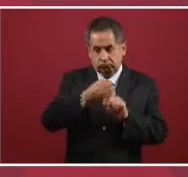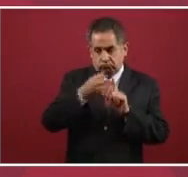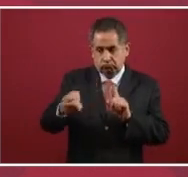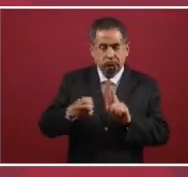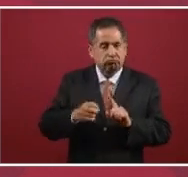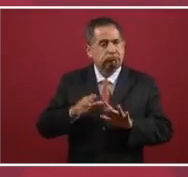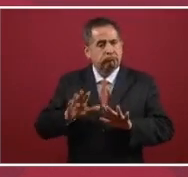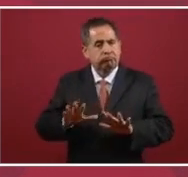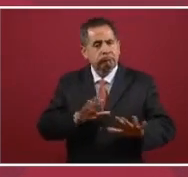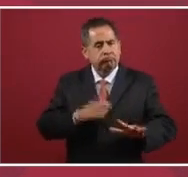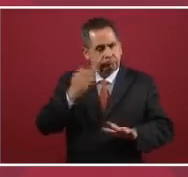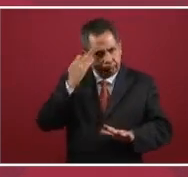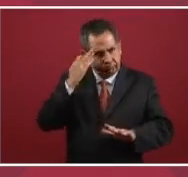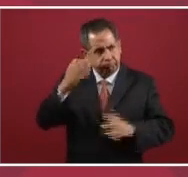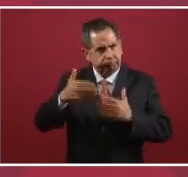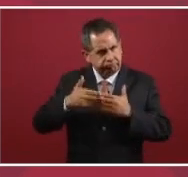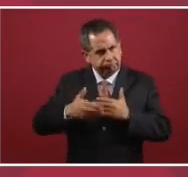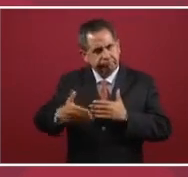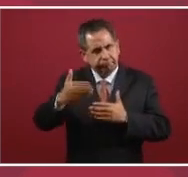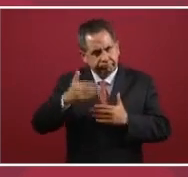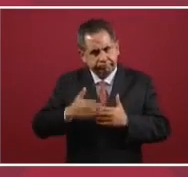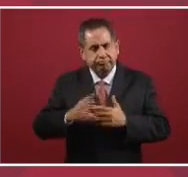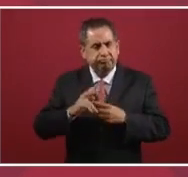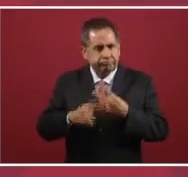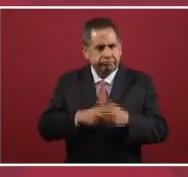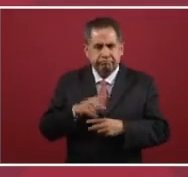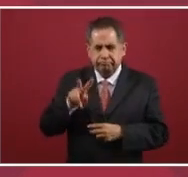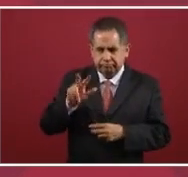tiempo, se va avanzando,